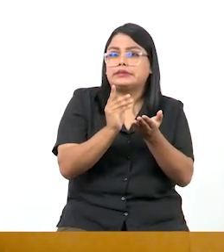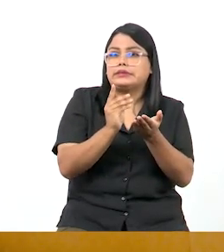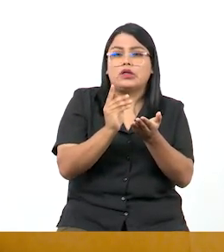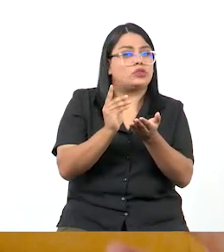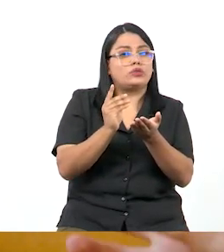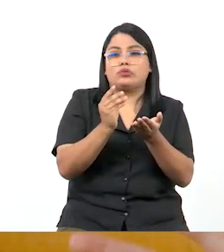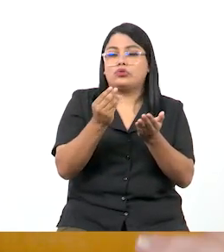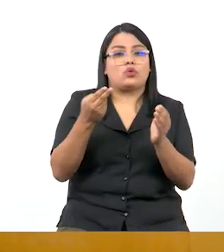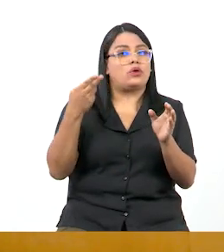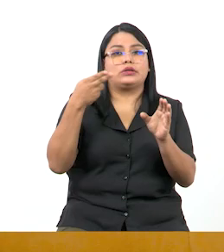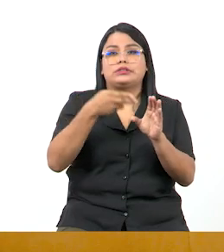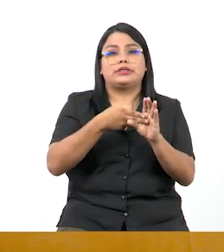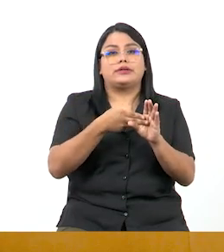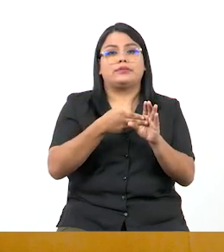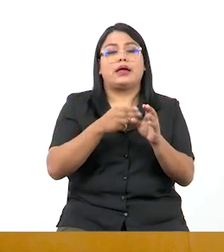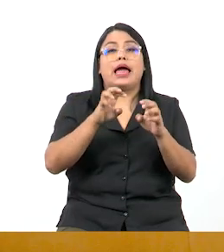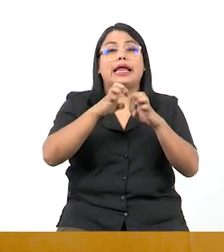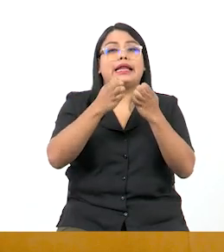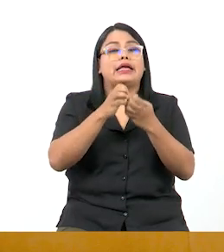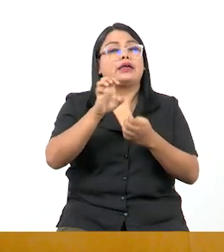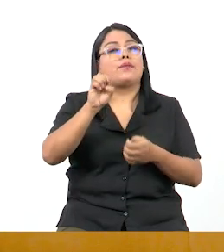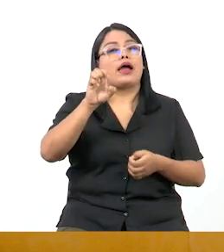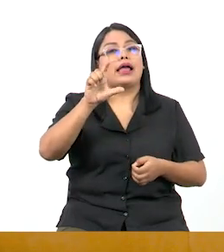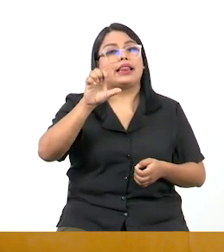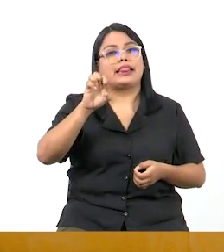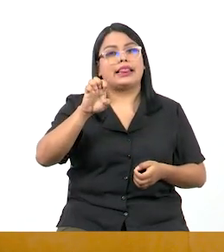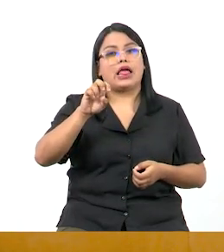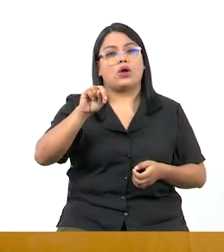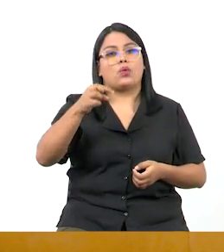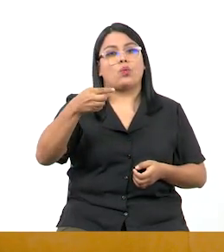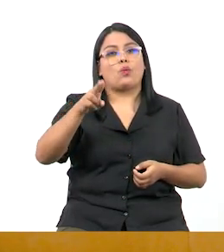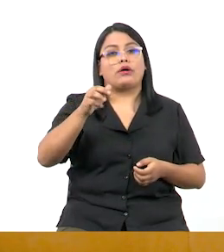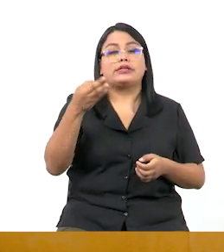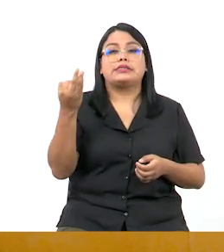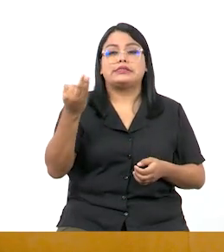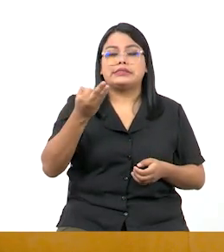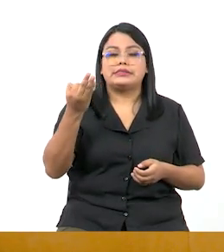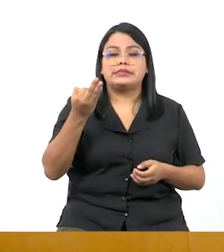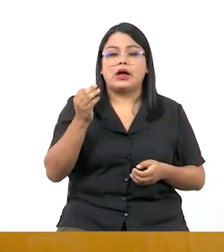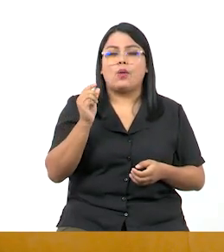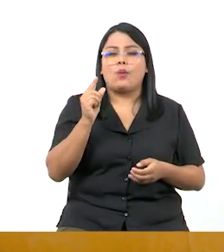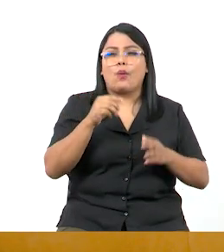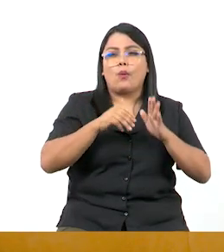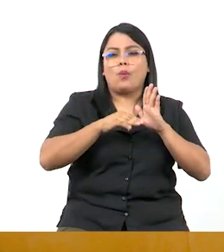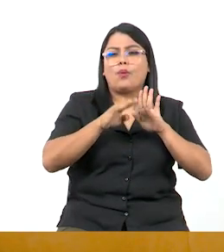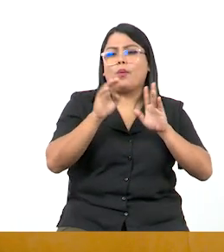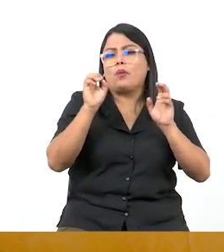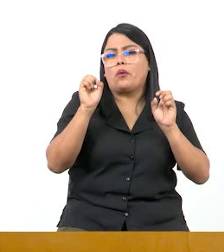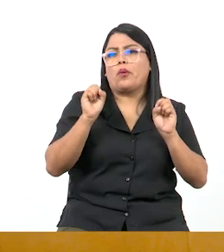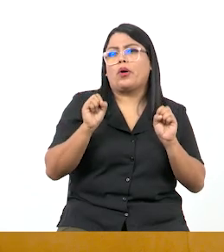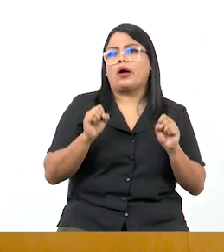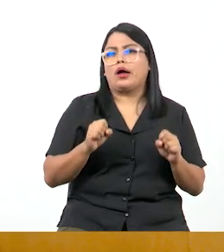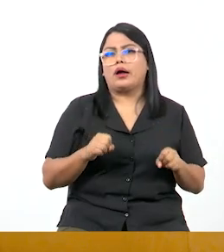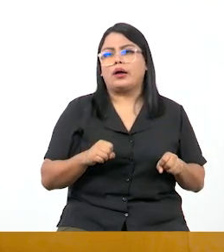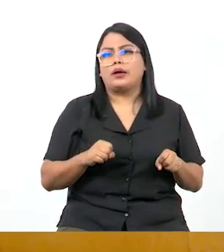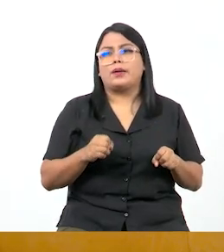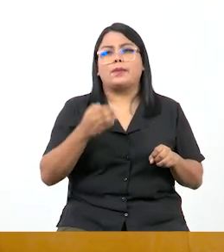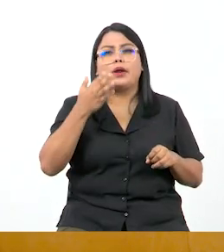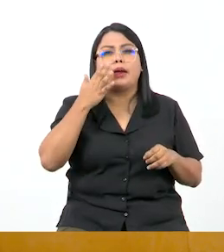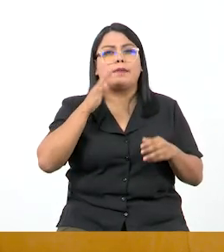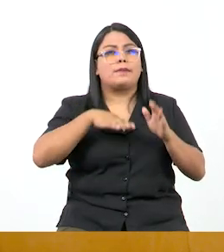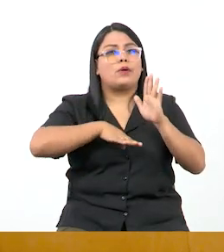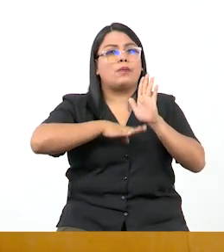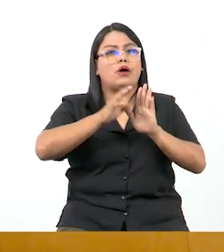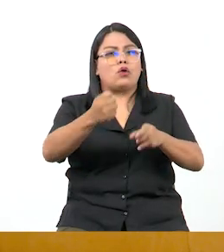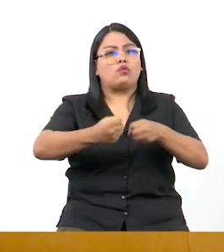de la secuencia didáctica. El equipo técnico de Eslengua decidió que necesitamos una parte que nos